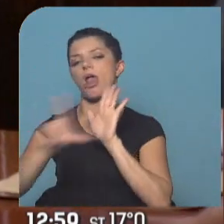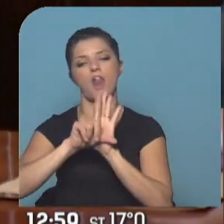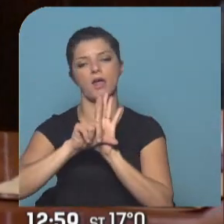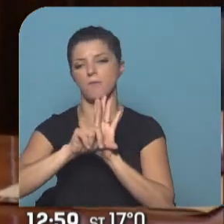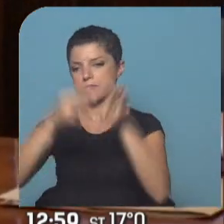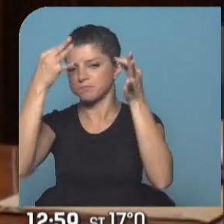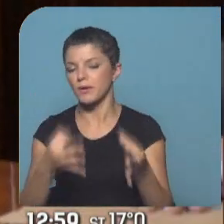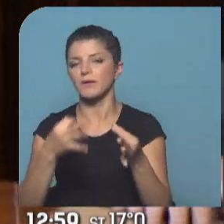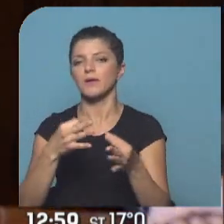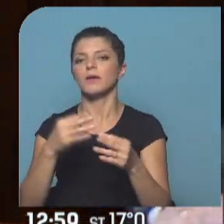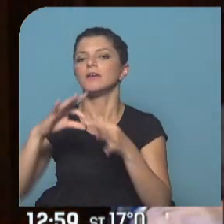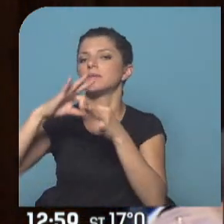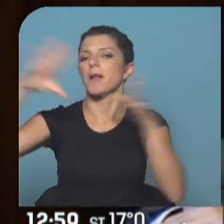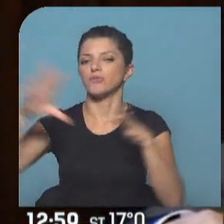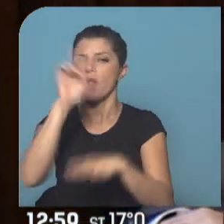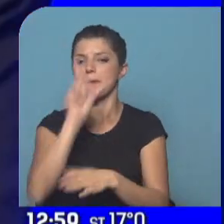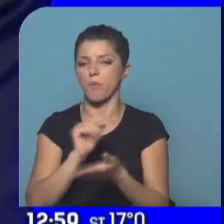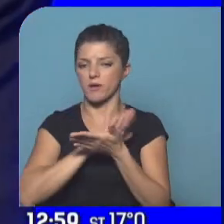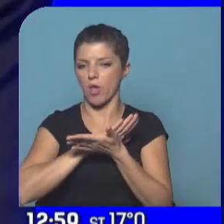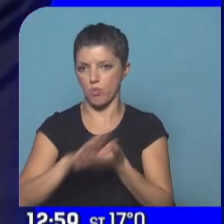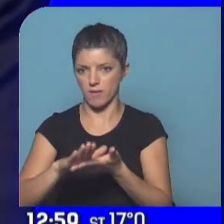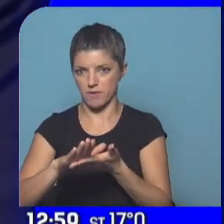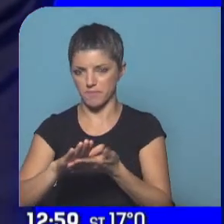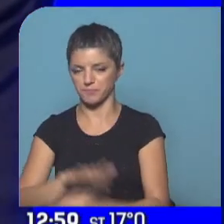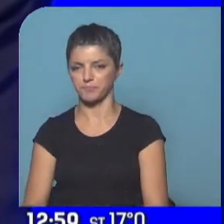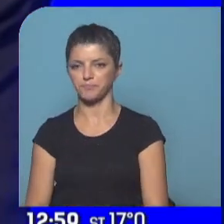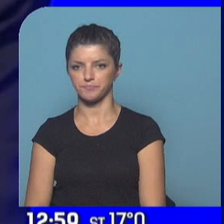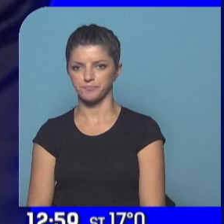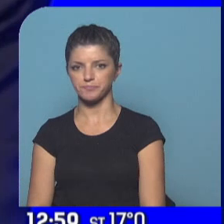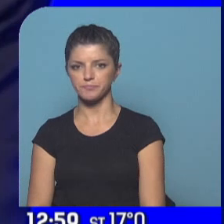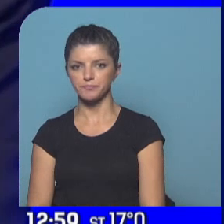fundando así una nueva república. El referéndum